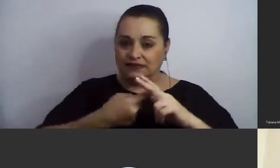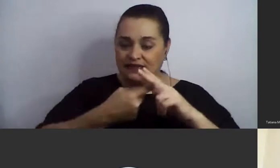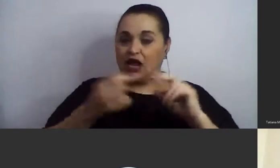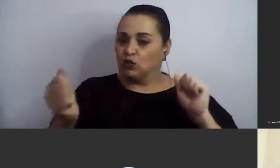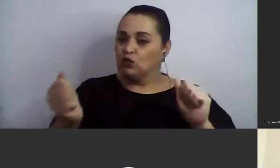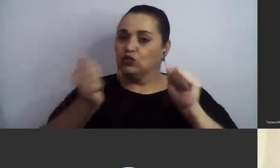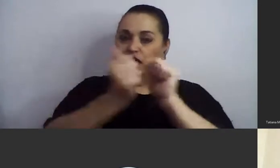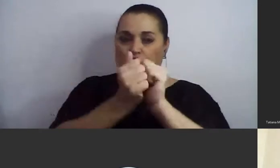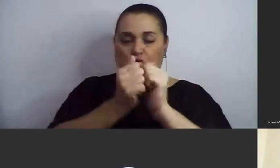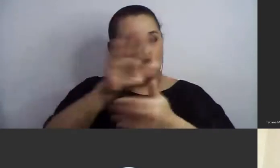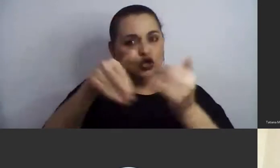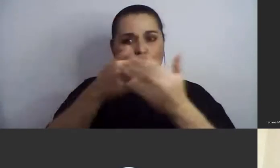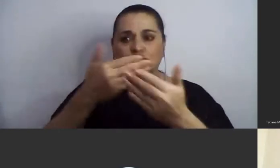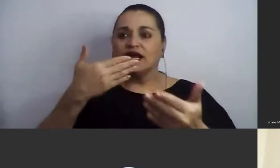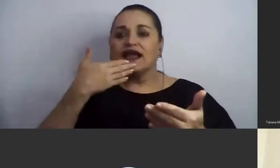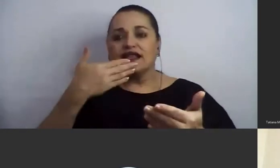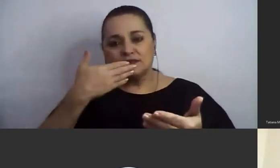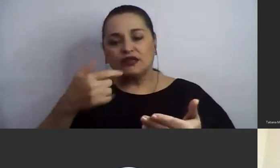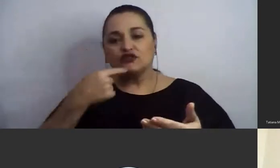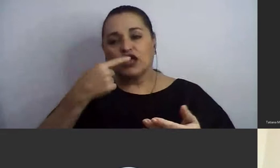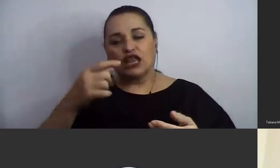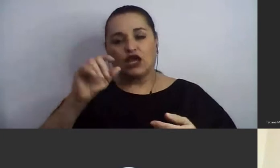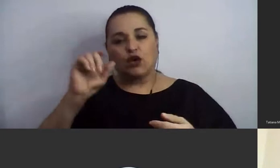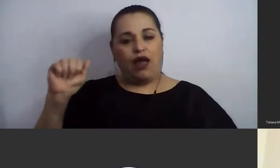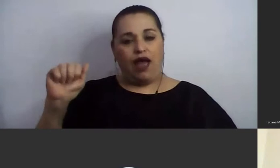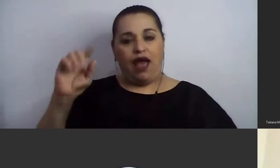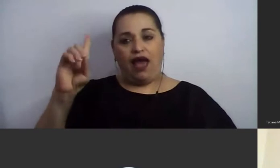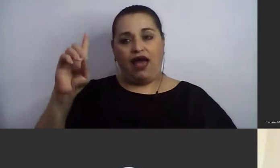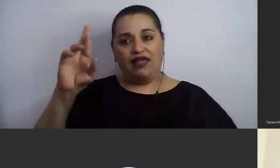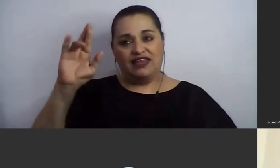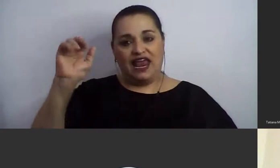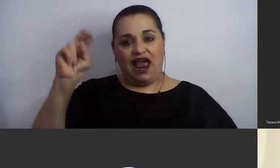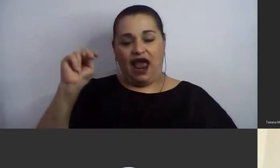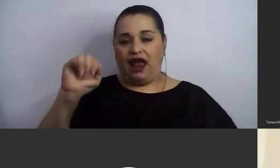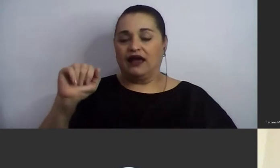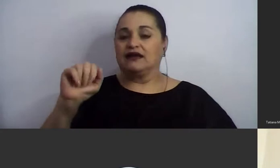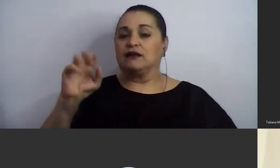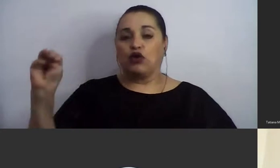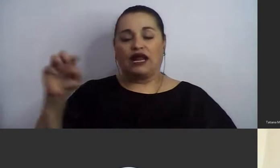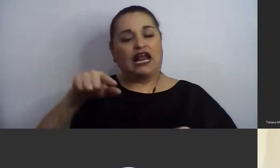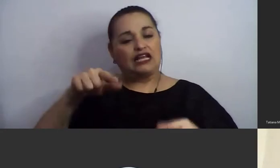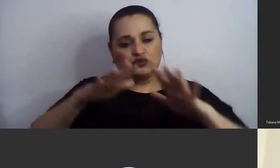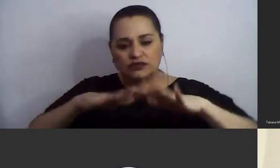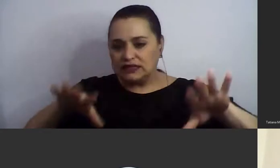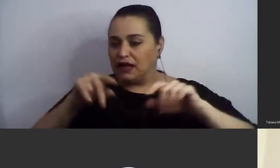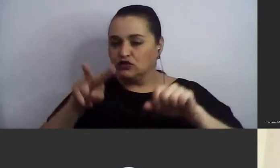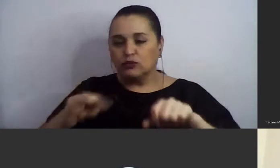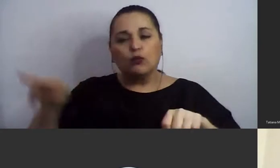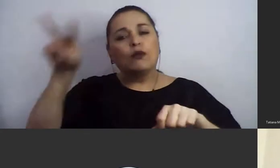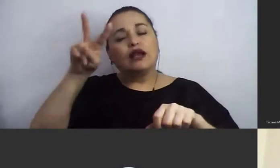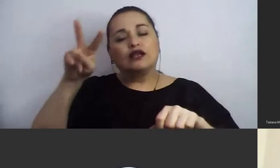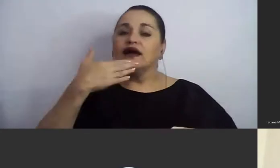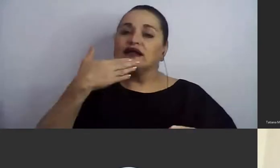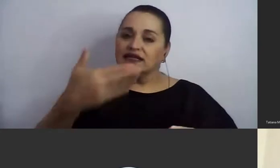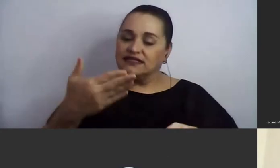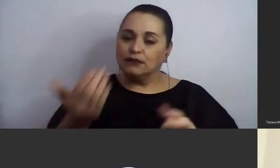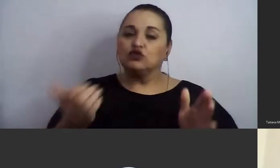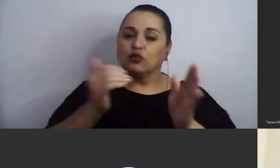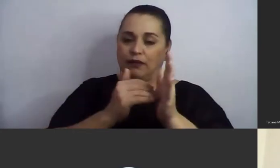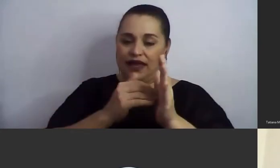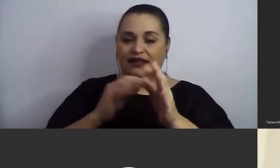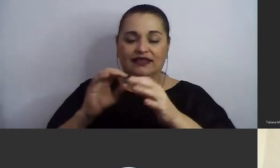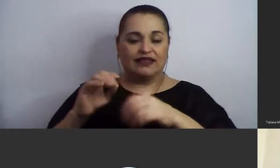todos los agradecimientos que mencionó don Adrián Moreira en realidad para nosotros estos espacios son muy valiosos y agradecemos nuevamente a Naciones